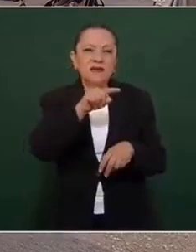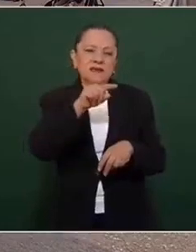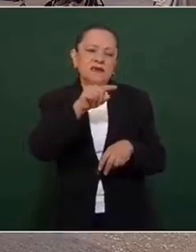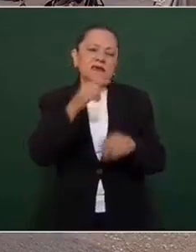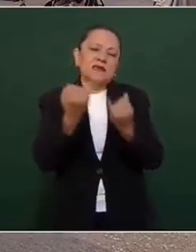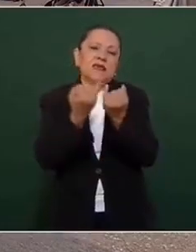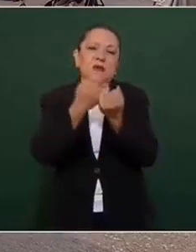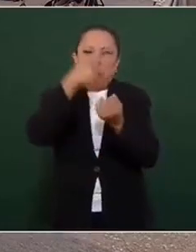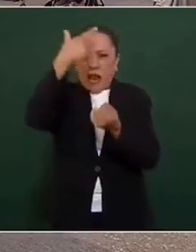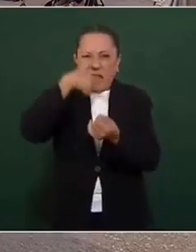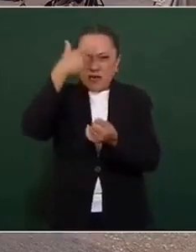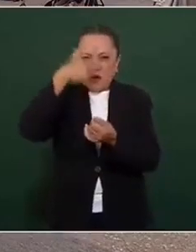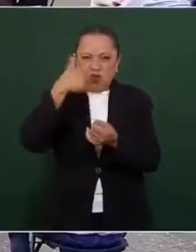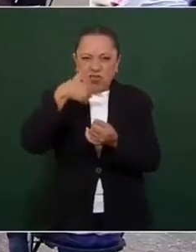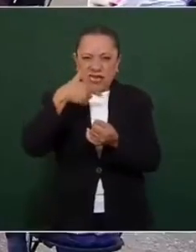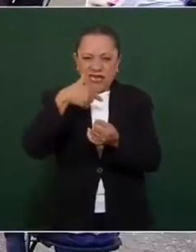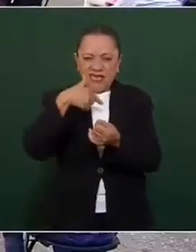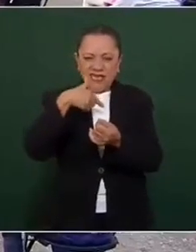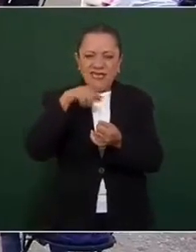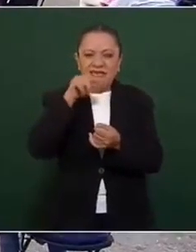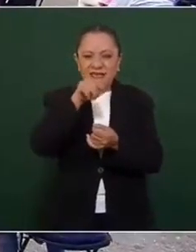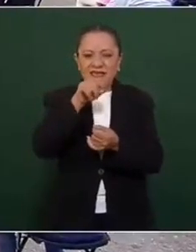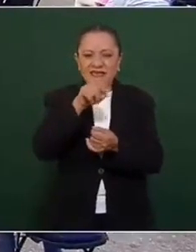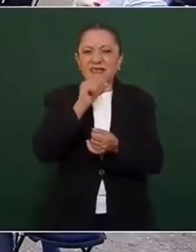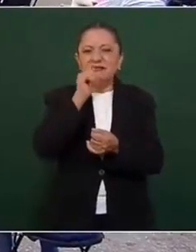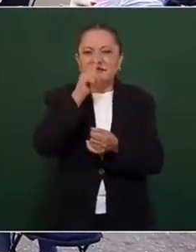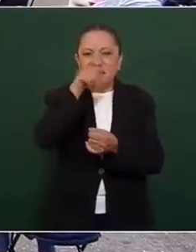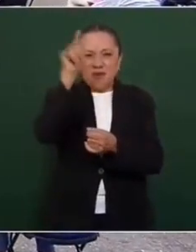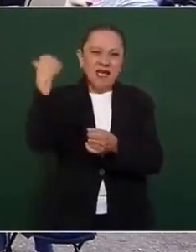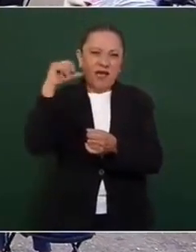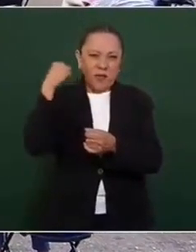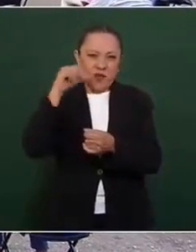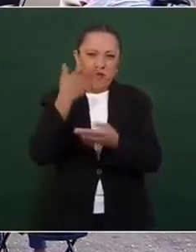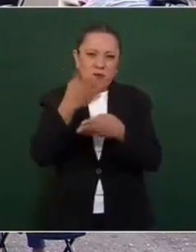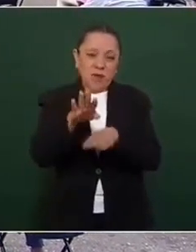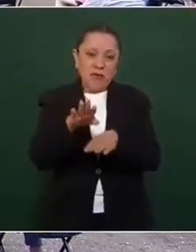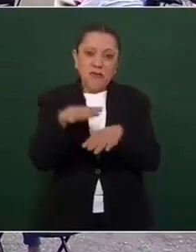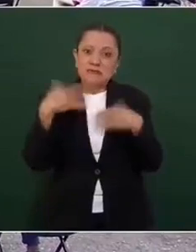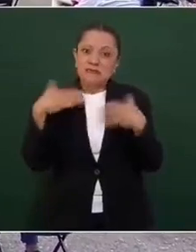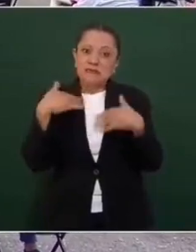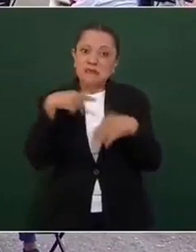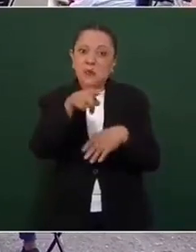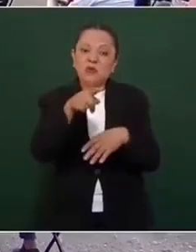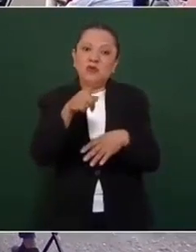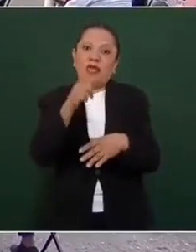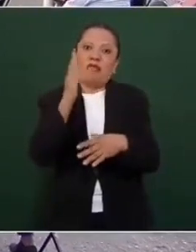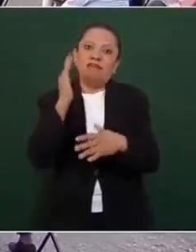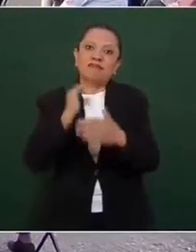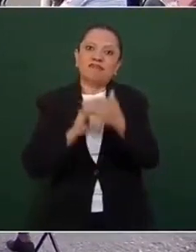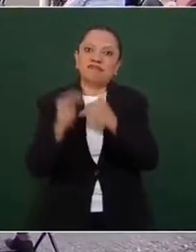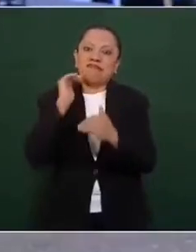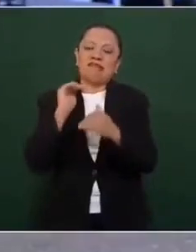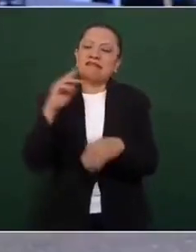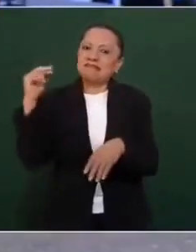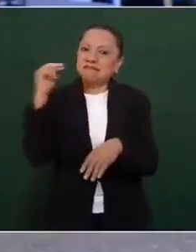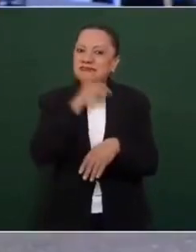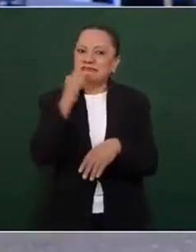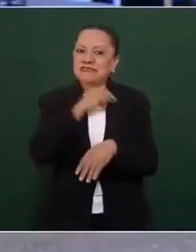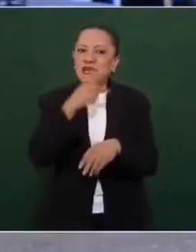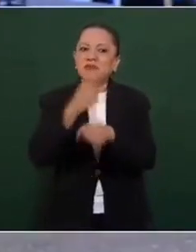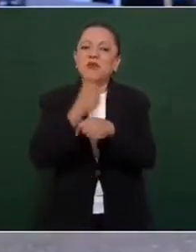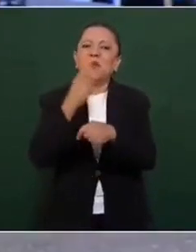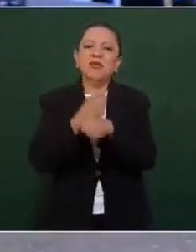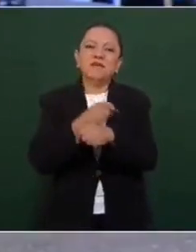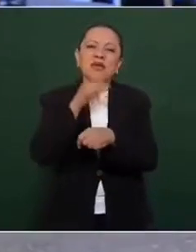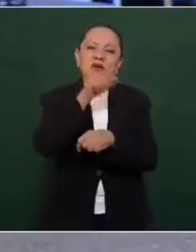en esta especie de madruguete que hizo de avisar el aumento de las tasas de interés por parte del banco de mexico me gustaría